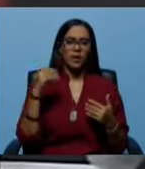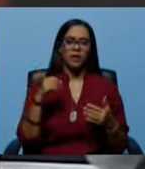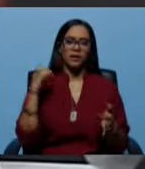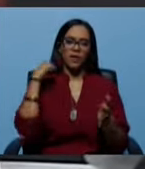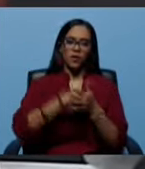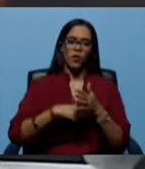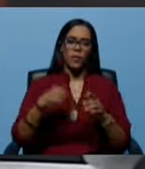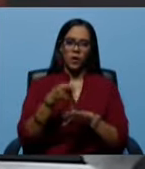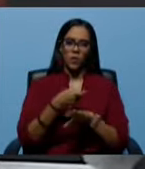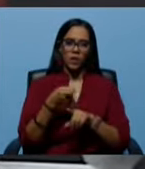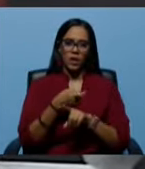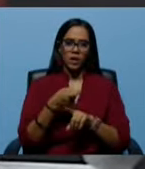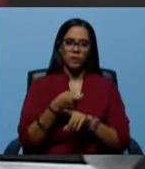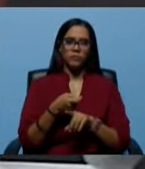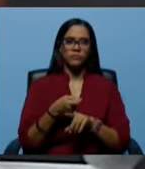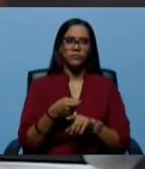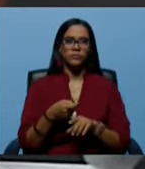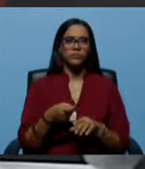Estado.